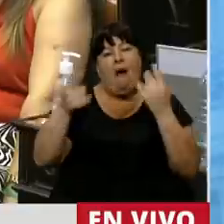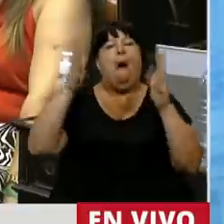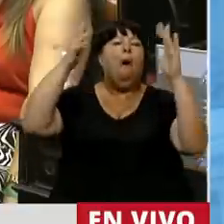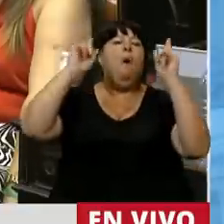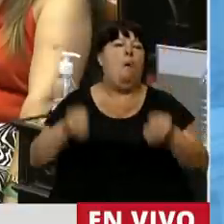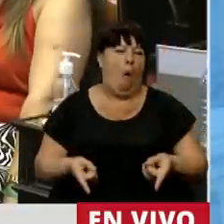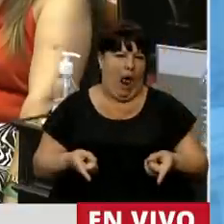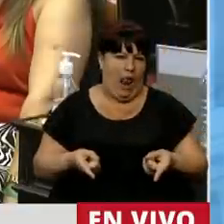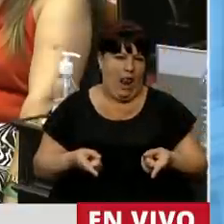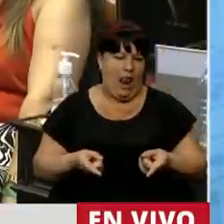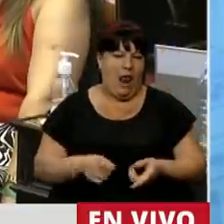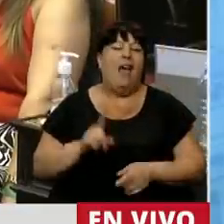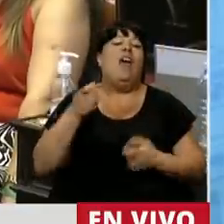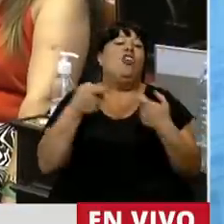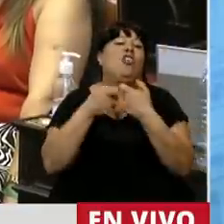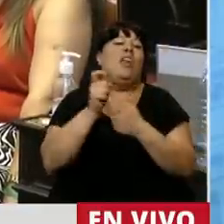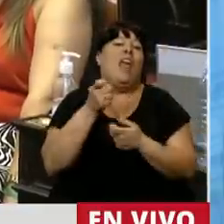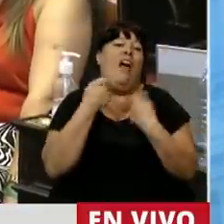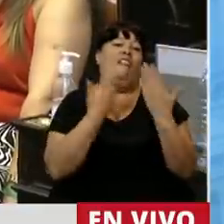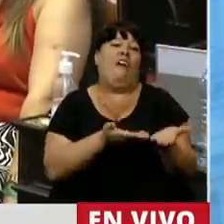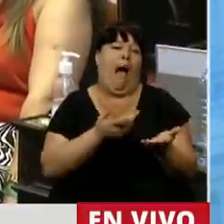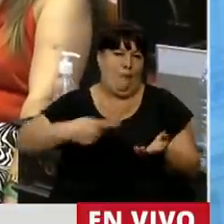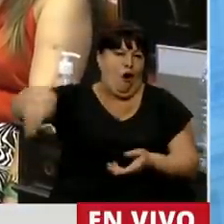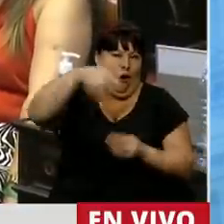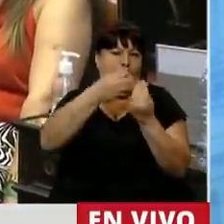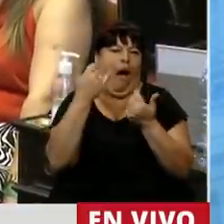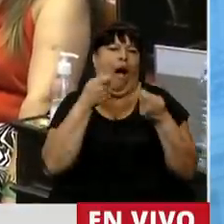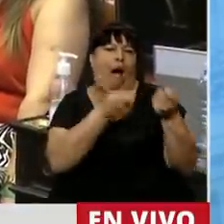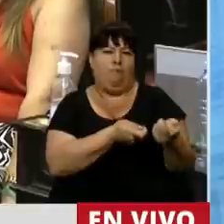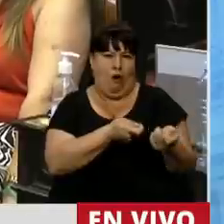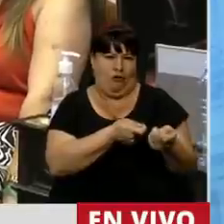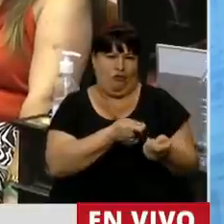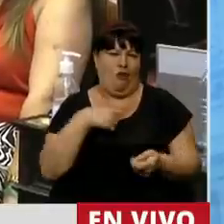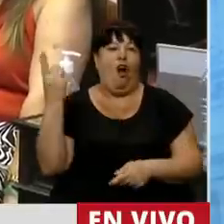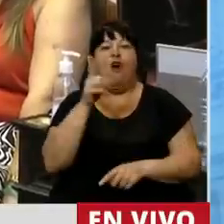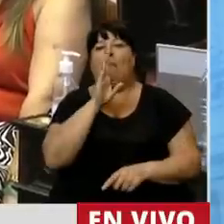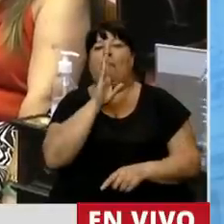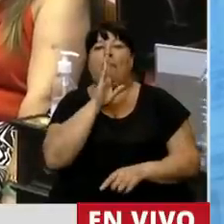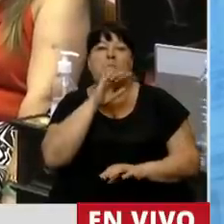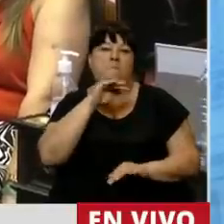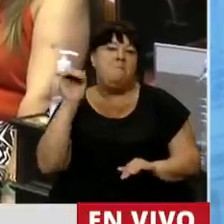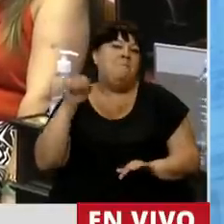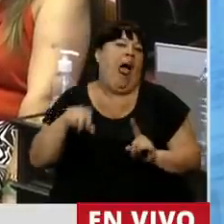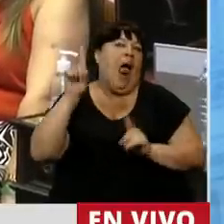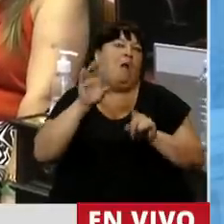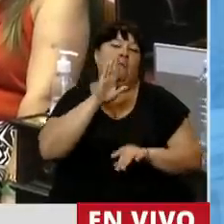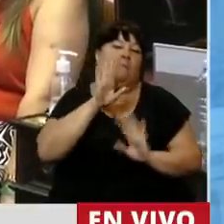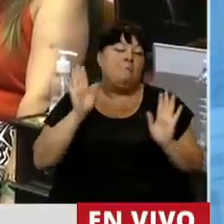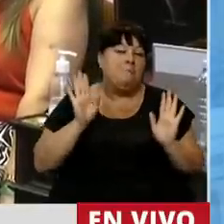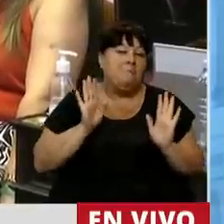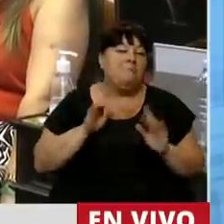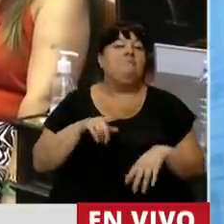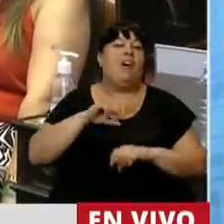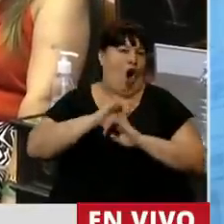recinto, con la complicidad de muchos, con el silencio de algunos,